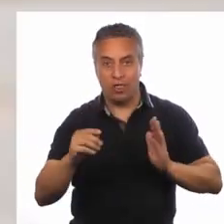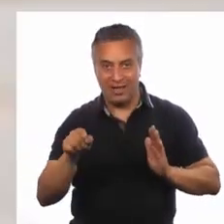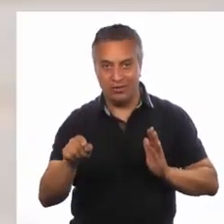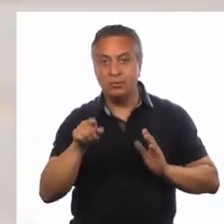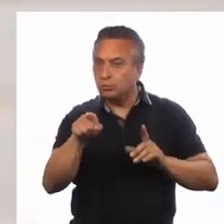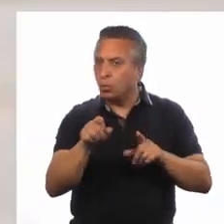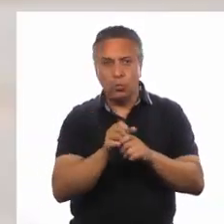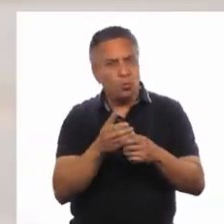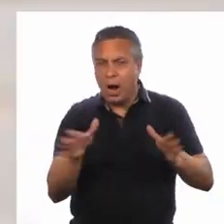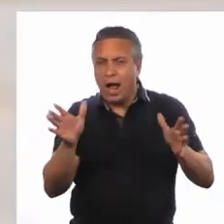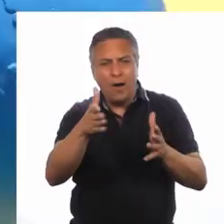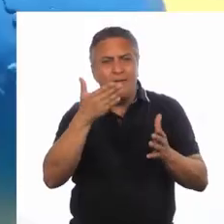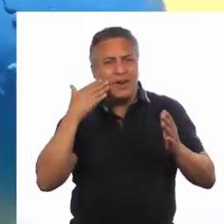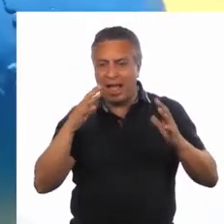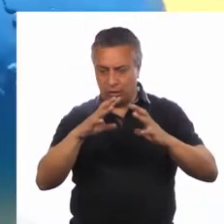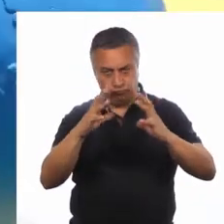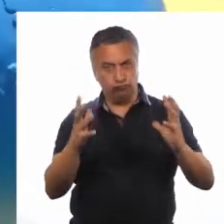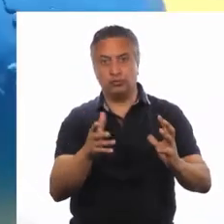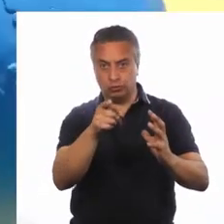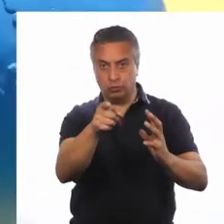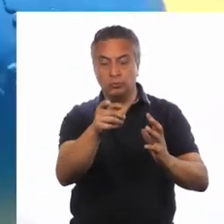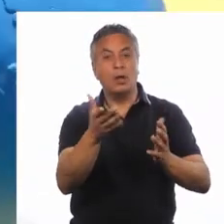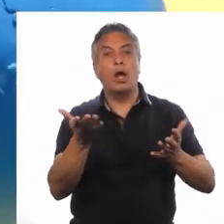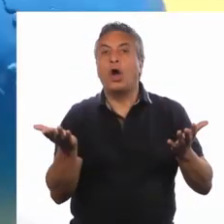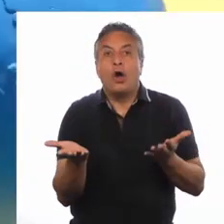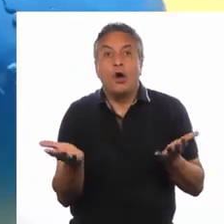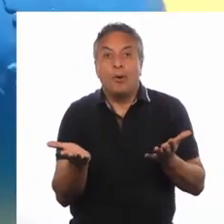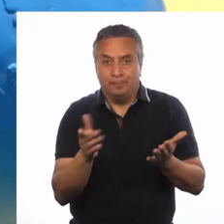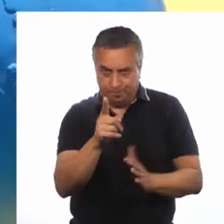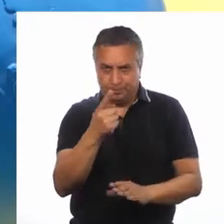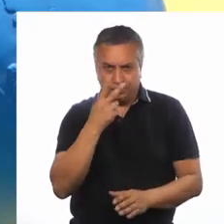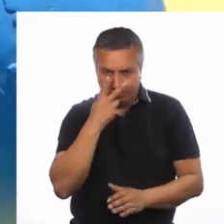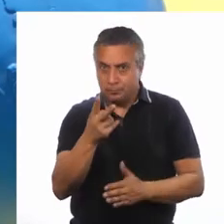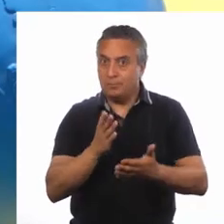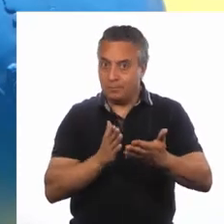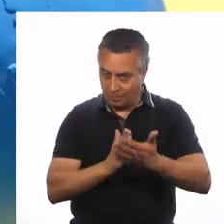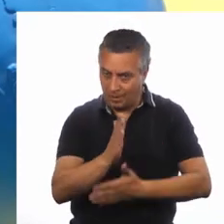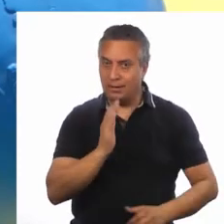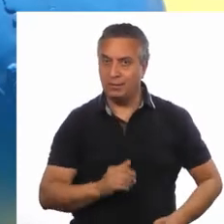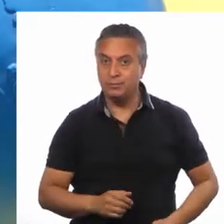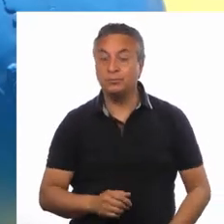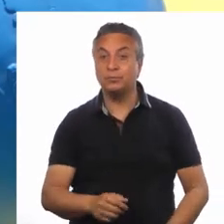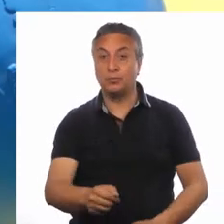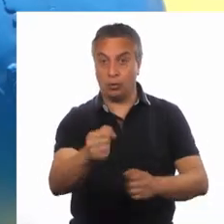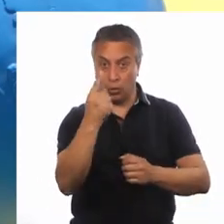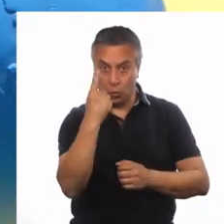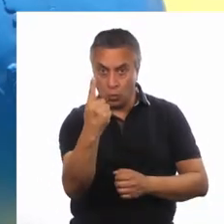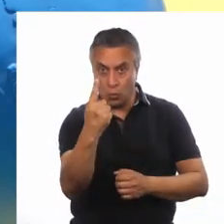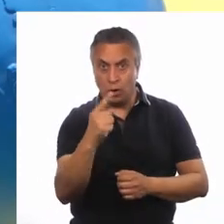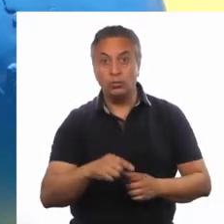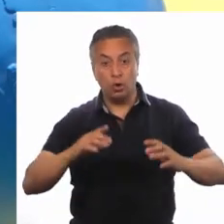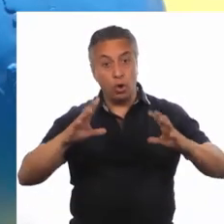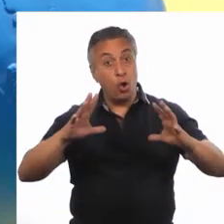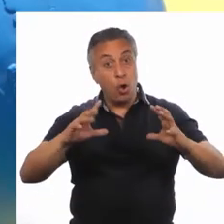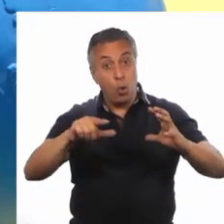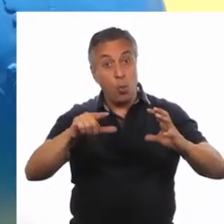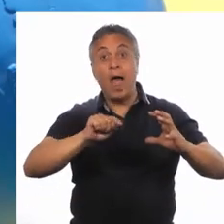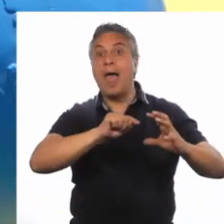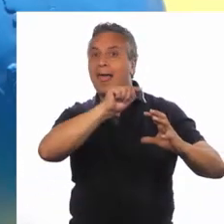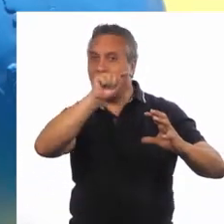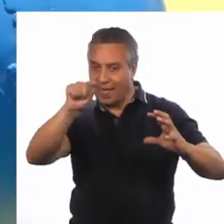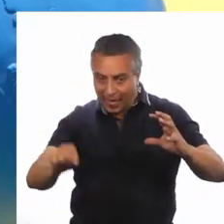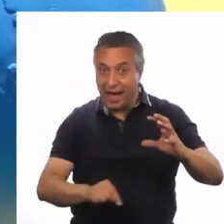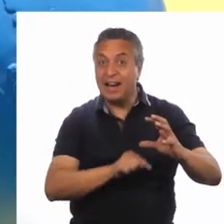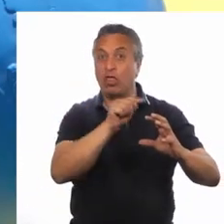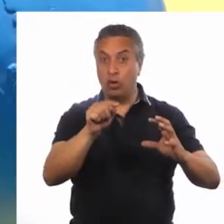esto con cualquier esfera blanca. ¿Pero con qué vamos a partir? 1. La luna es redonda. No